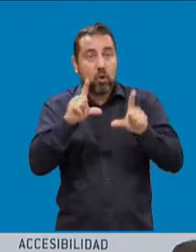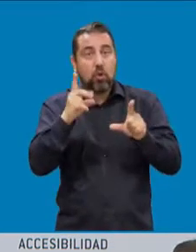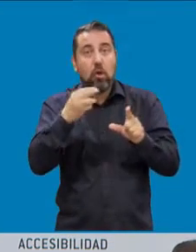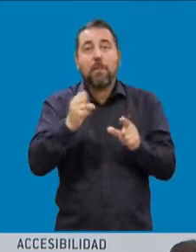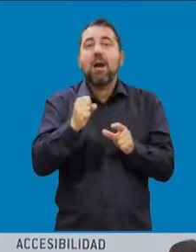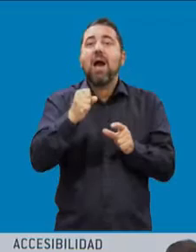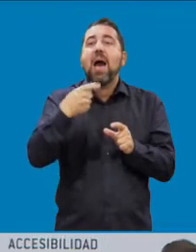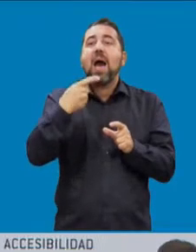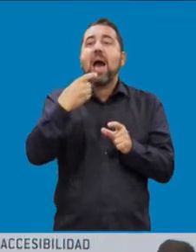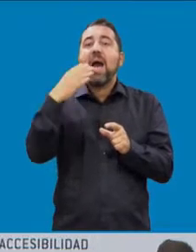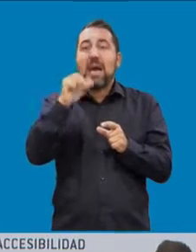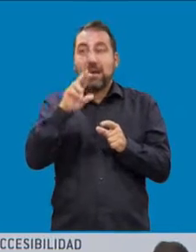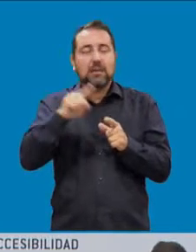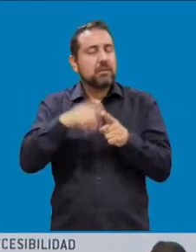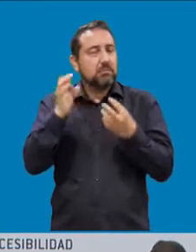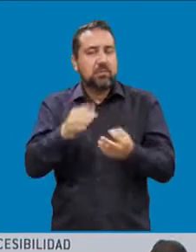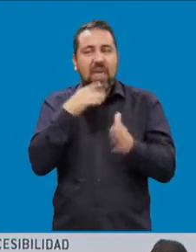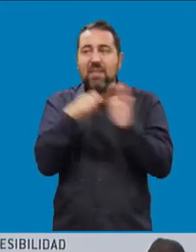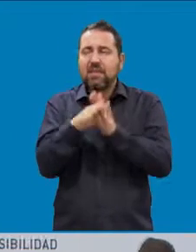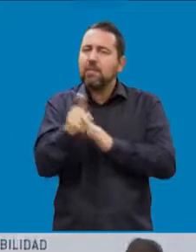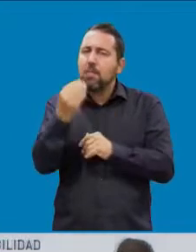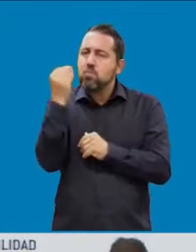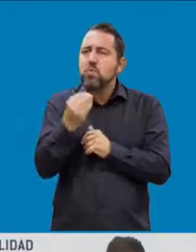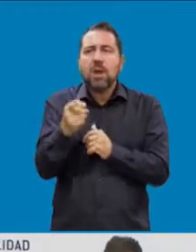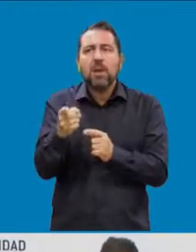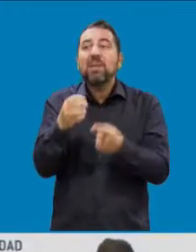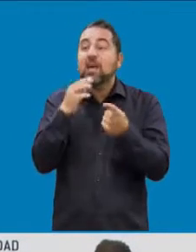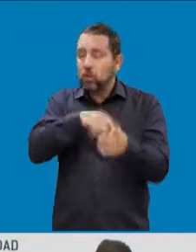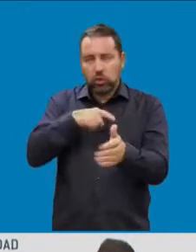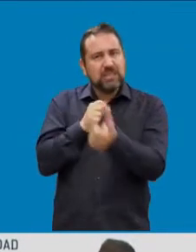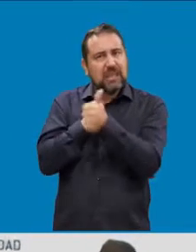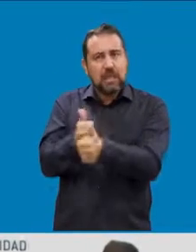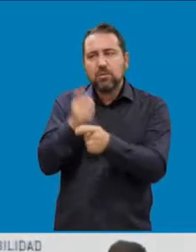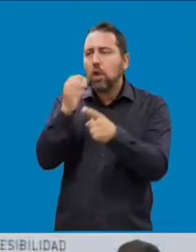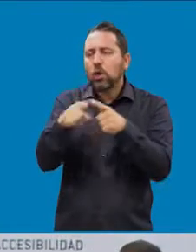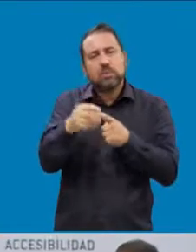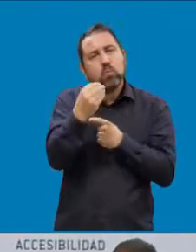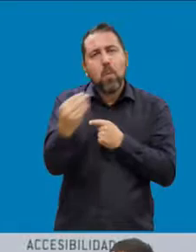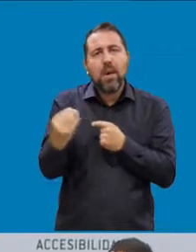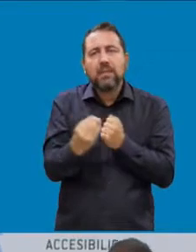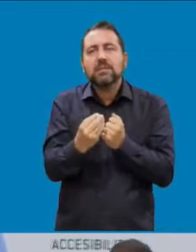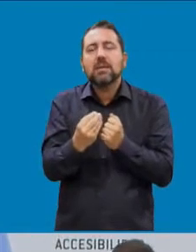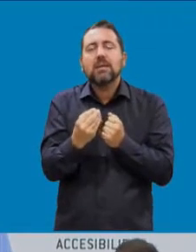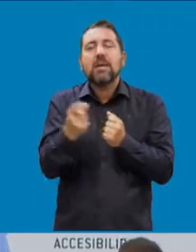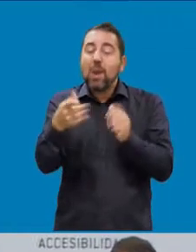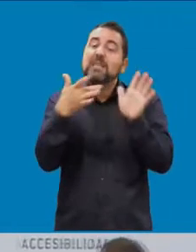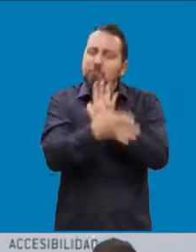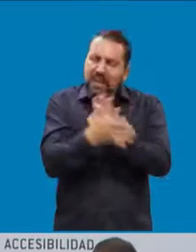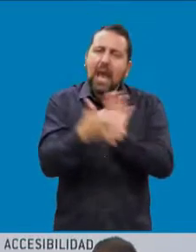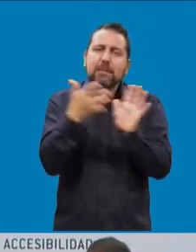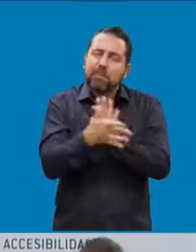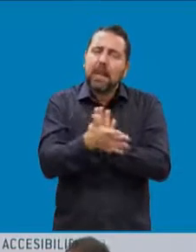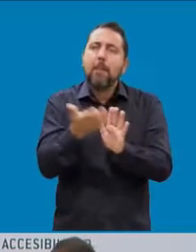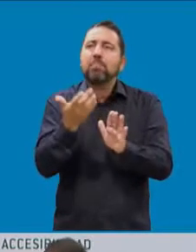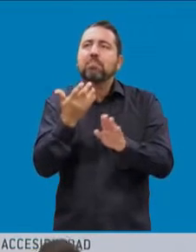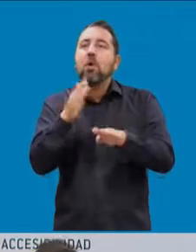esto está extraído del blog de Olga Carreras, que es una friki de esto, de la accesibilidad, muy buena, y a la que seguimos porque tiene cosas